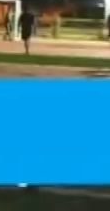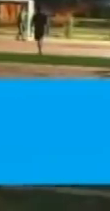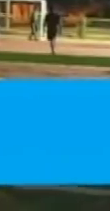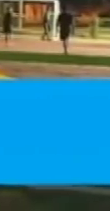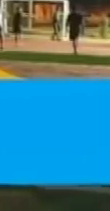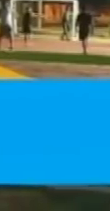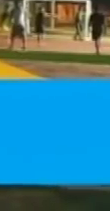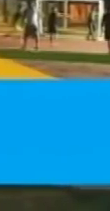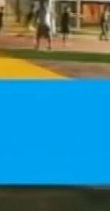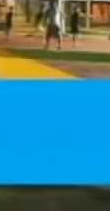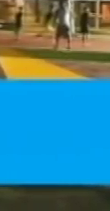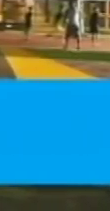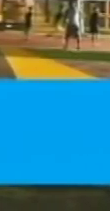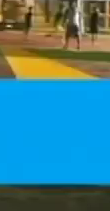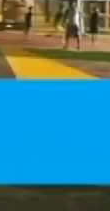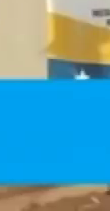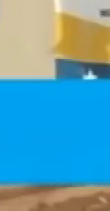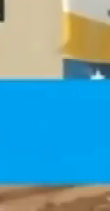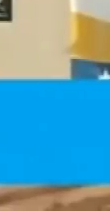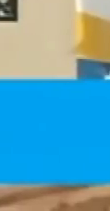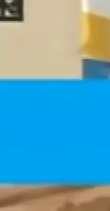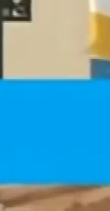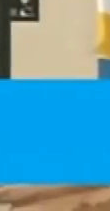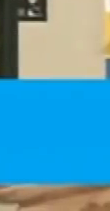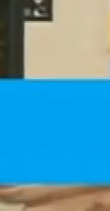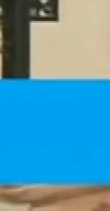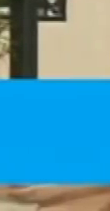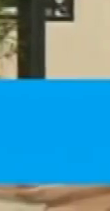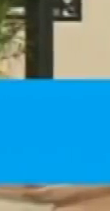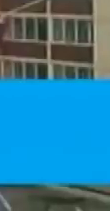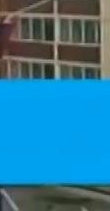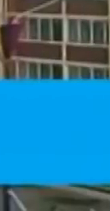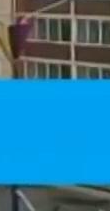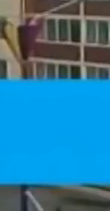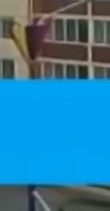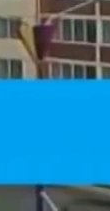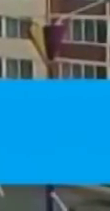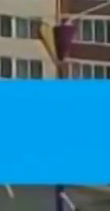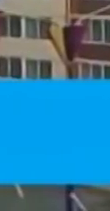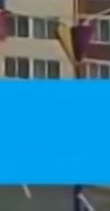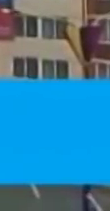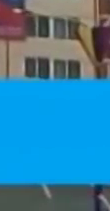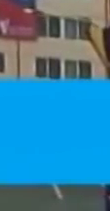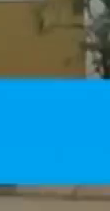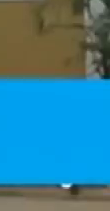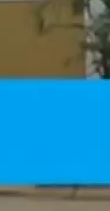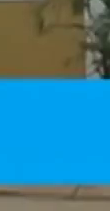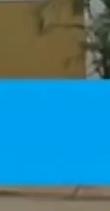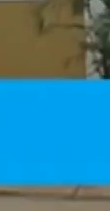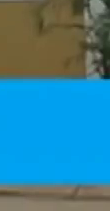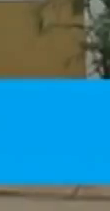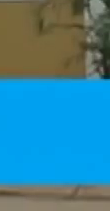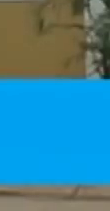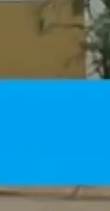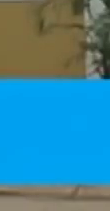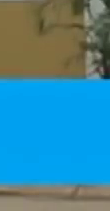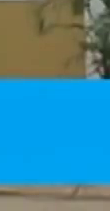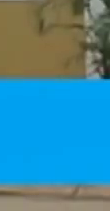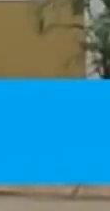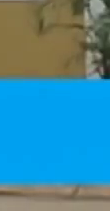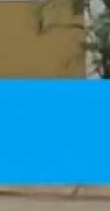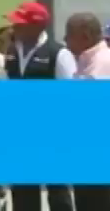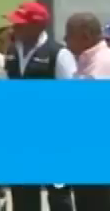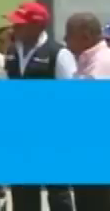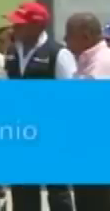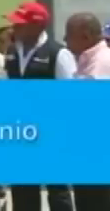Hugo Chávez, Ciudad Maracaibo, Villa Jade, Antonio Ricaurte, Desarrollo habitacional